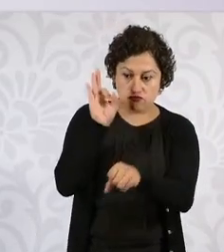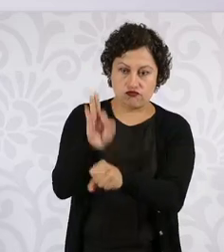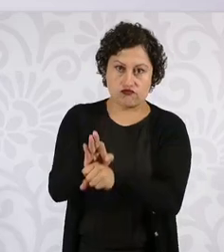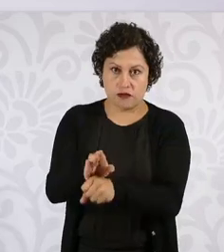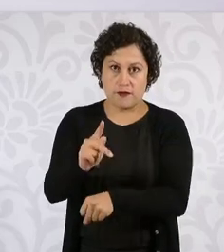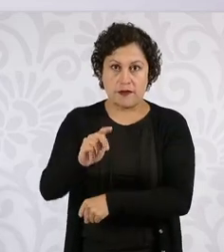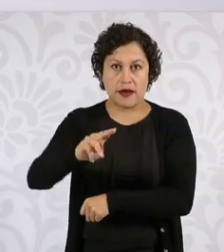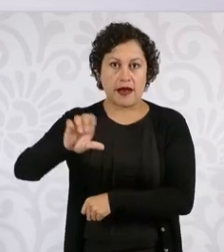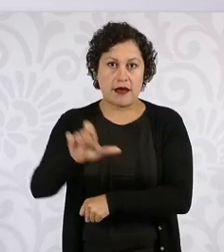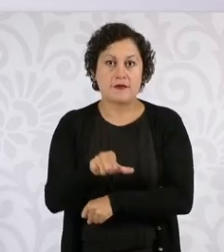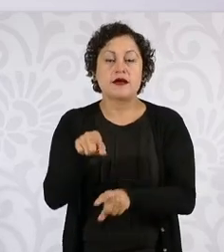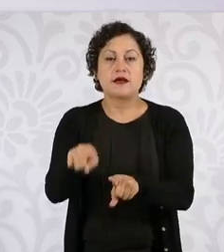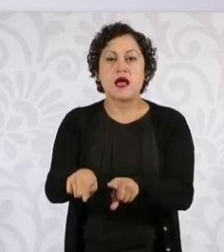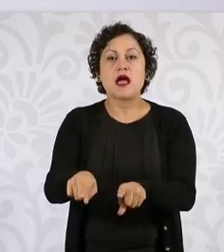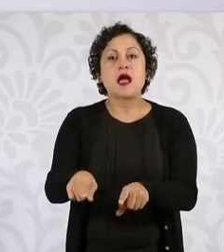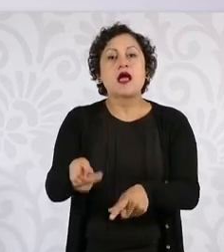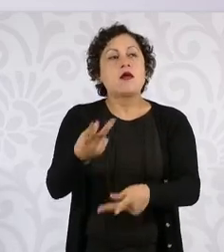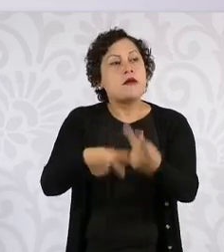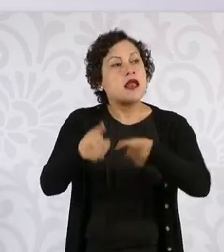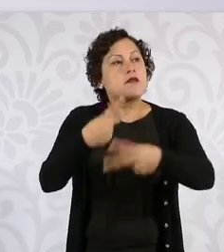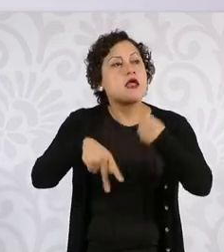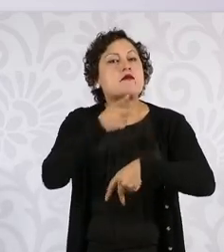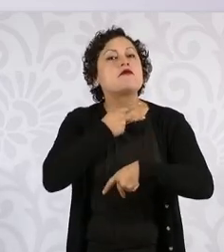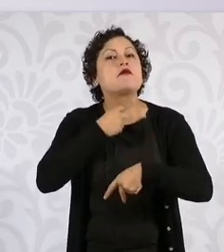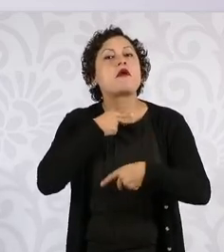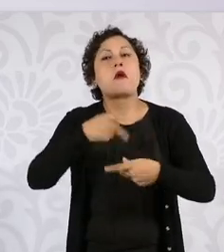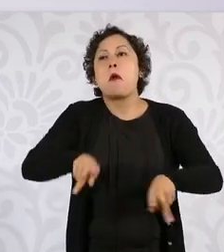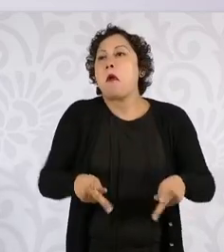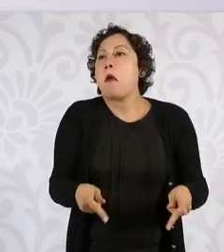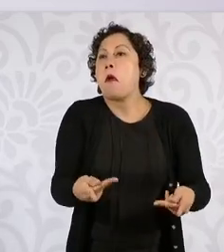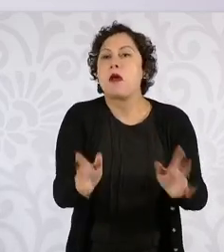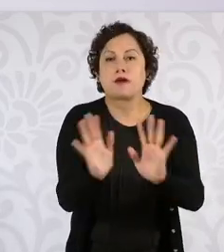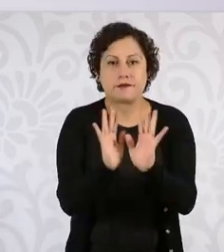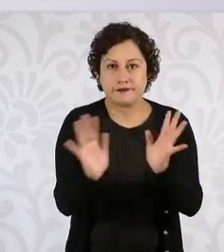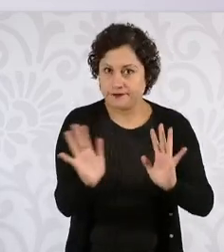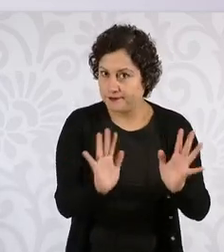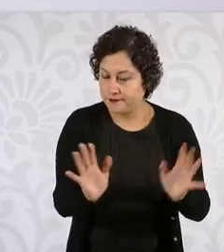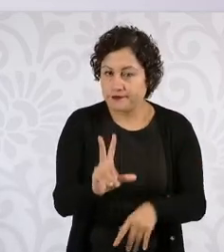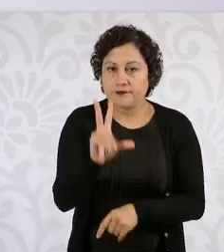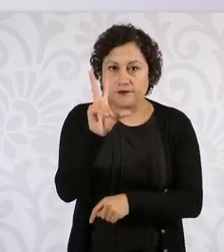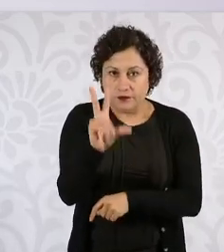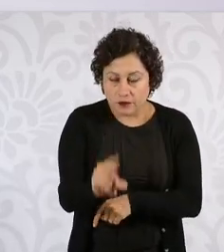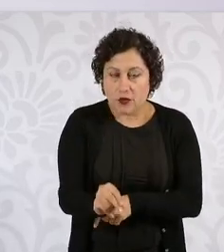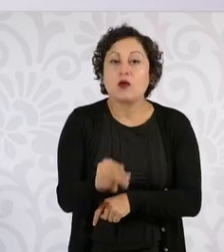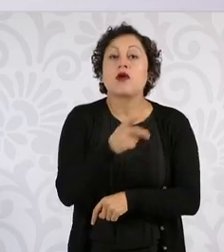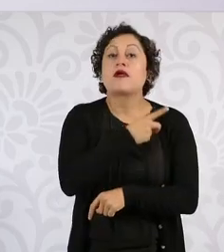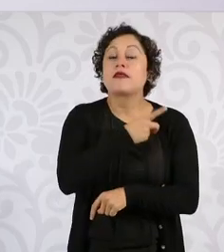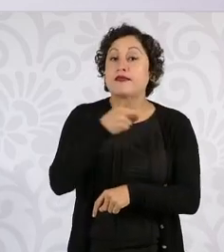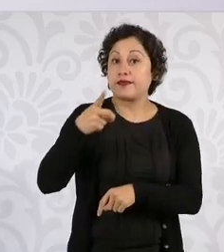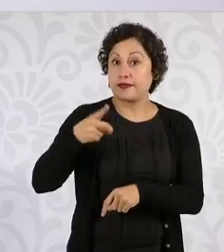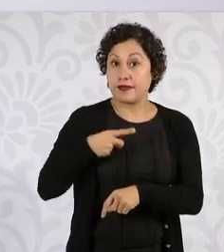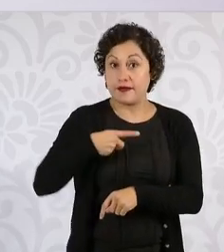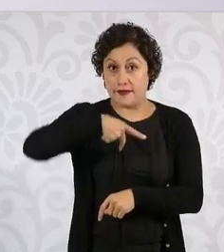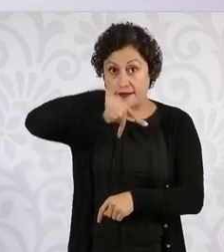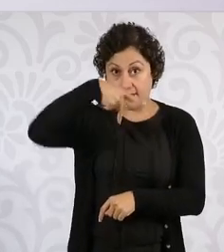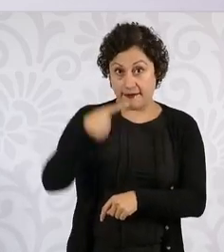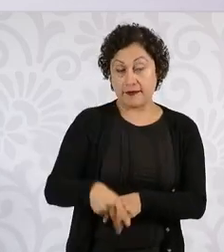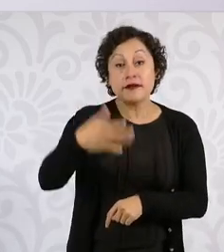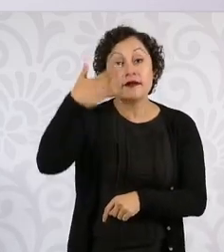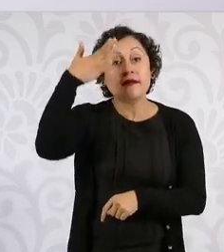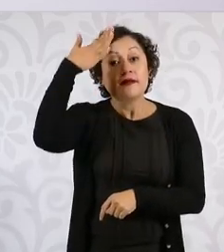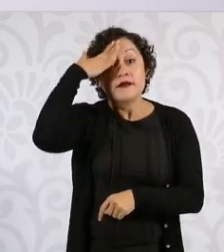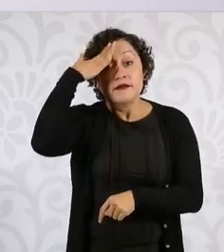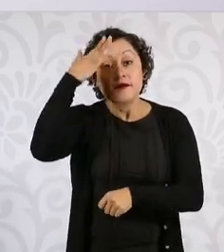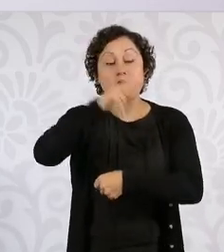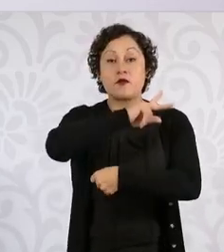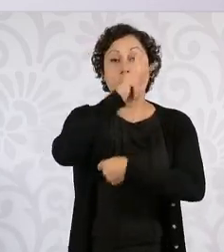producir petróleo por producir, sino la característica de soberanía energética que tiene